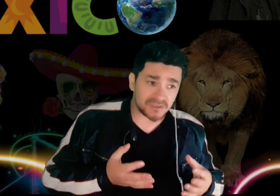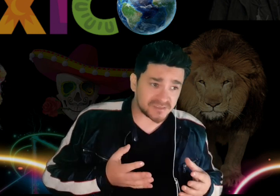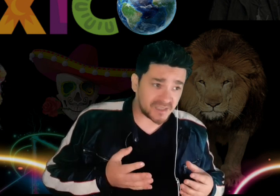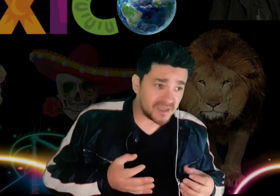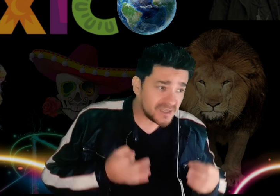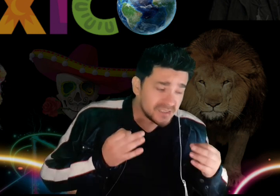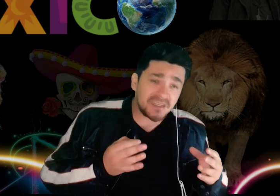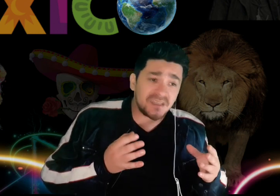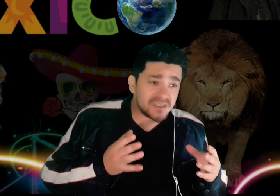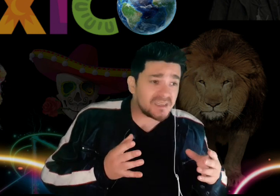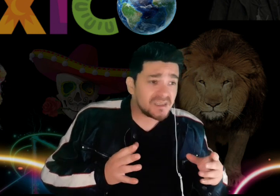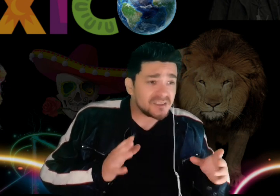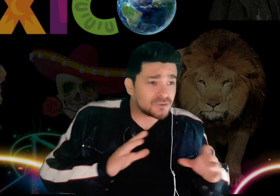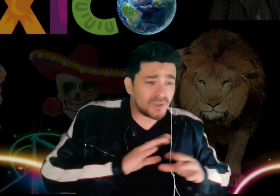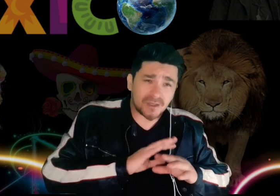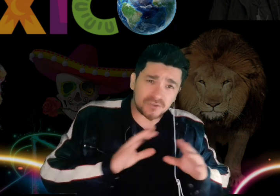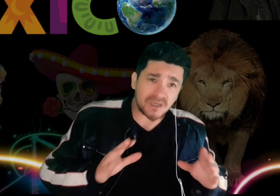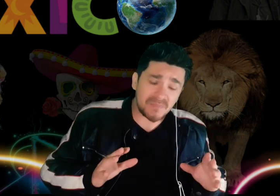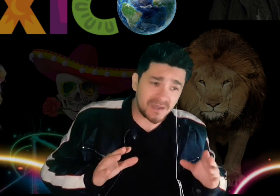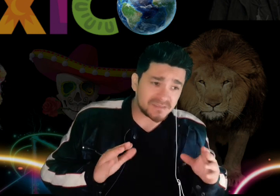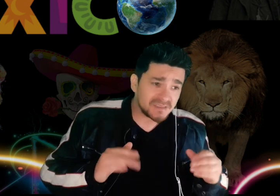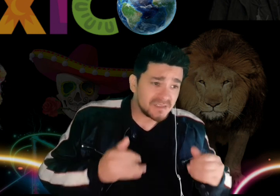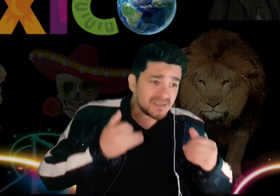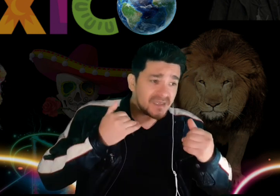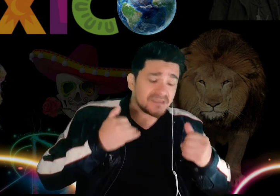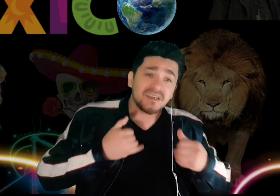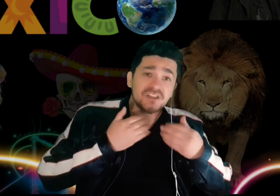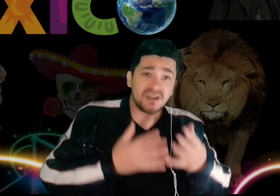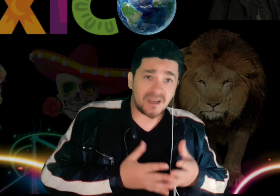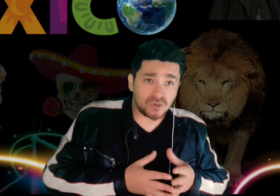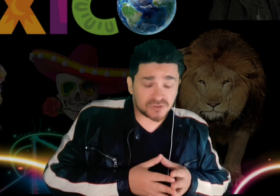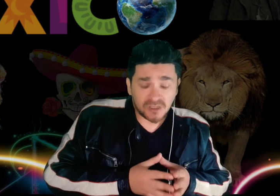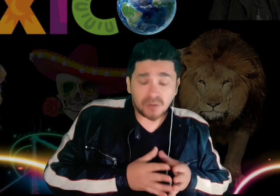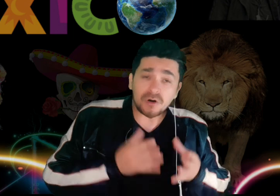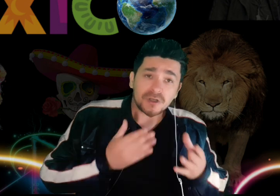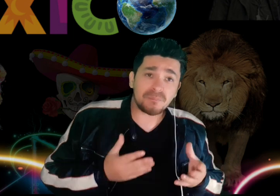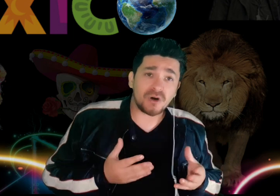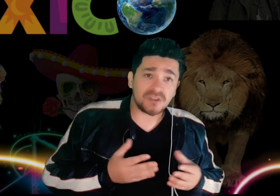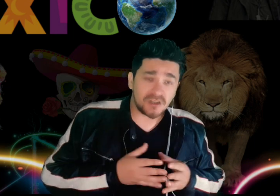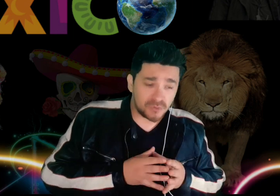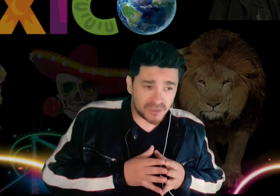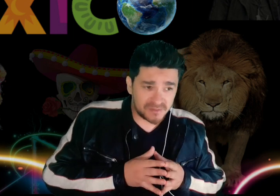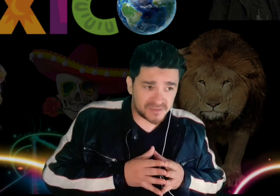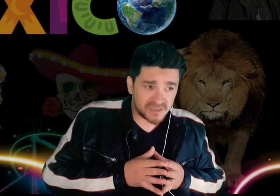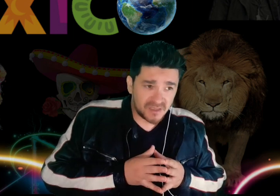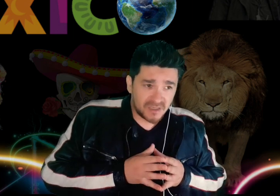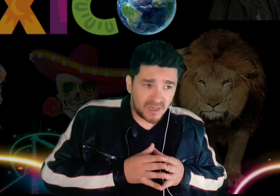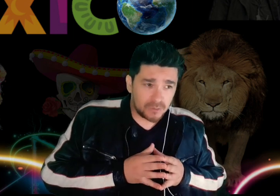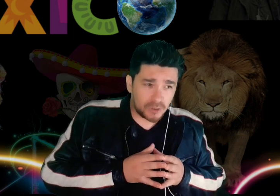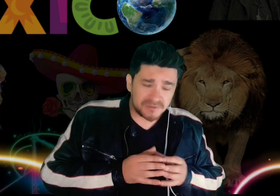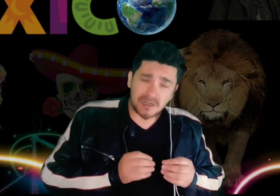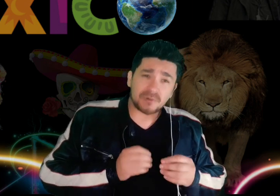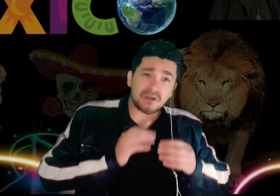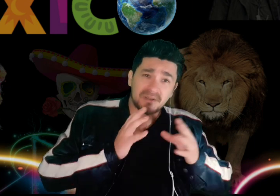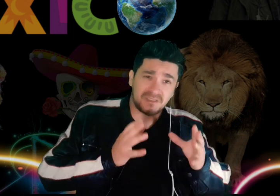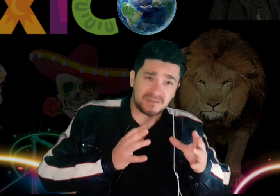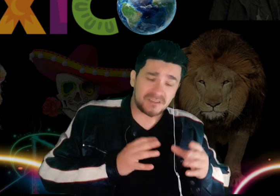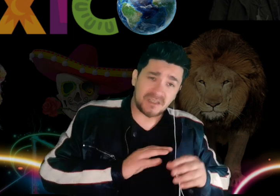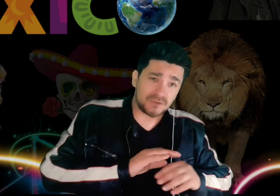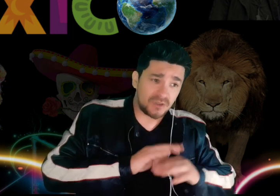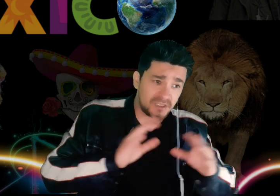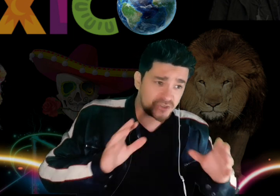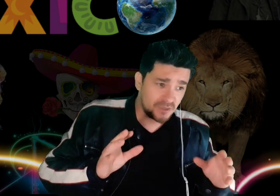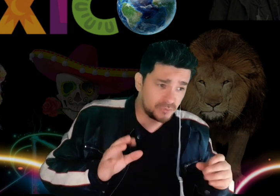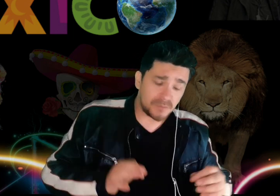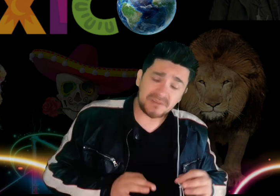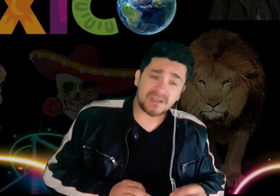quiere justicia. Quiere que todas las cosas malas se echen a la luz como corresponde, ¿no? Muchas veces. Algunos piensan que por ser presidente